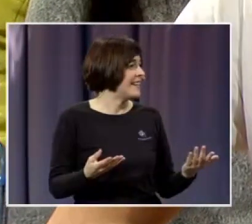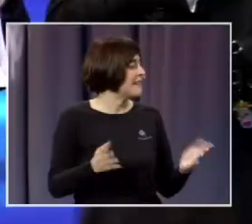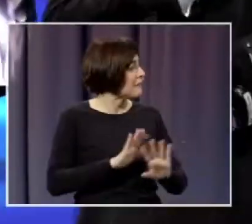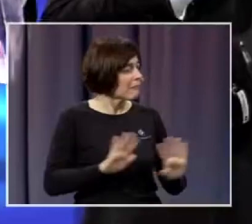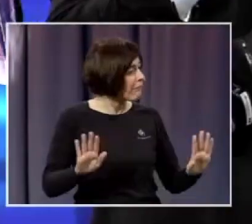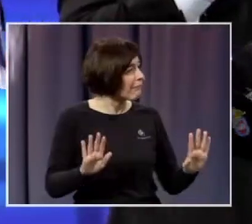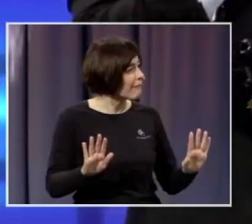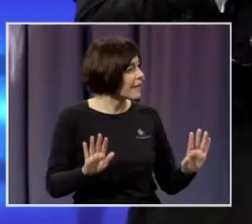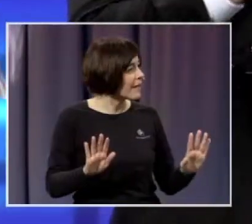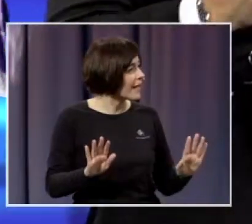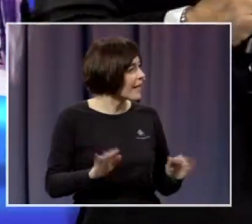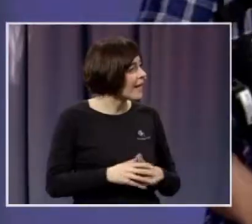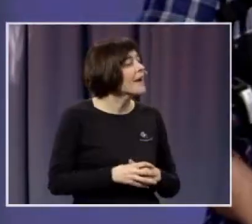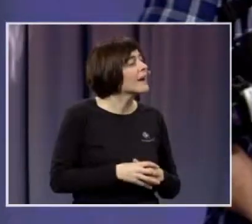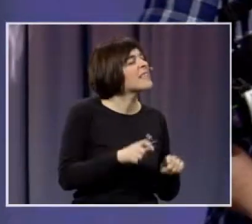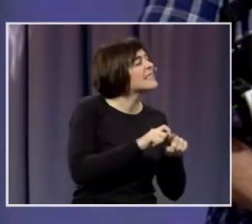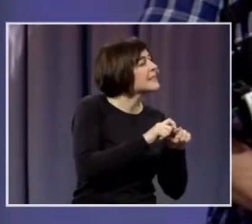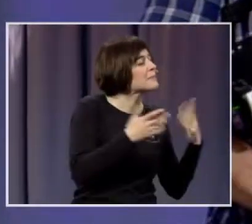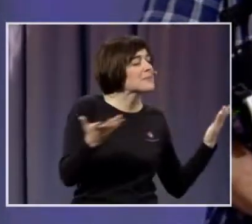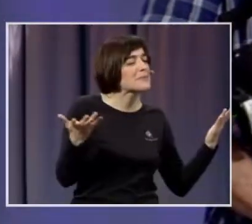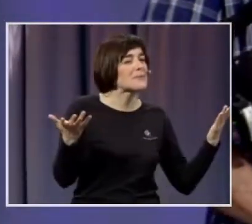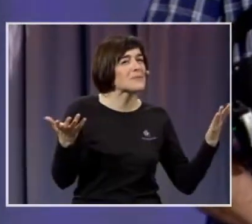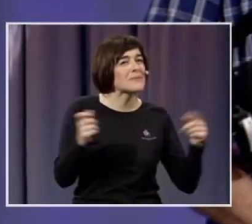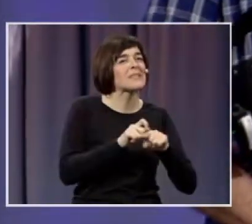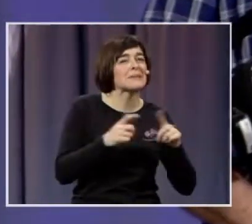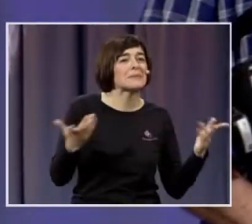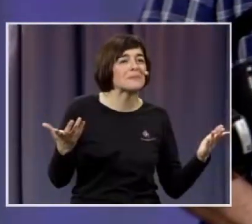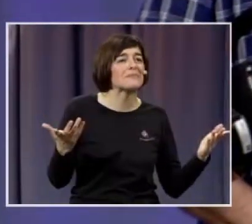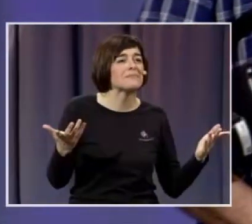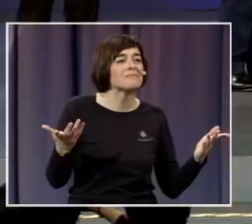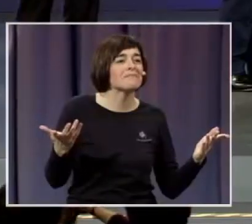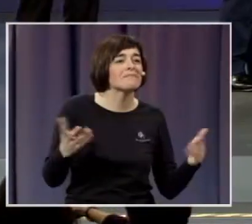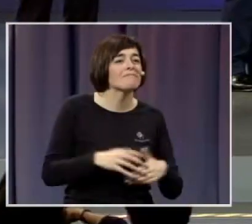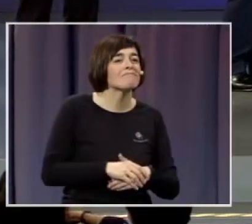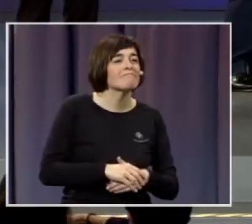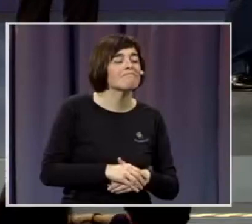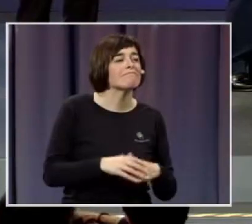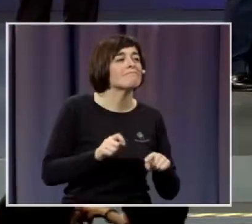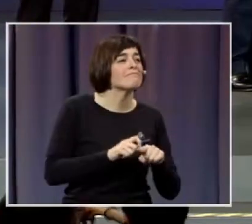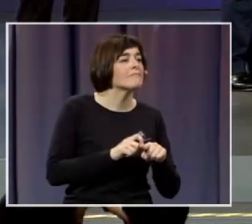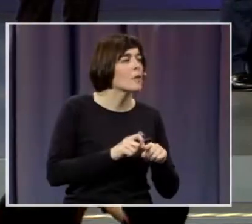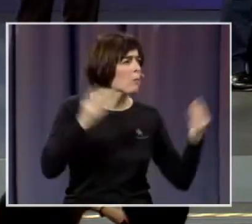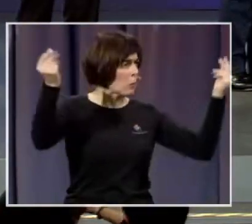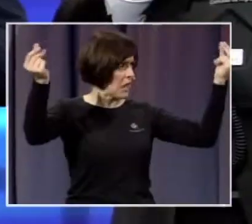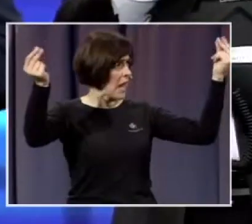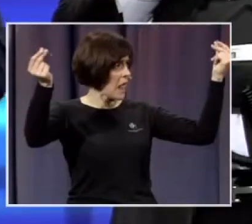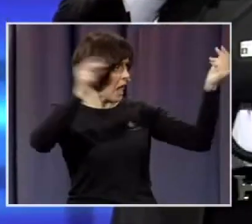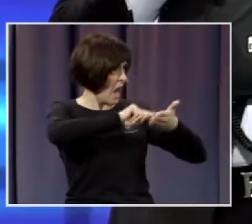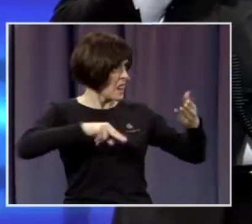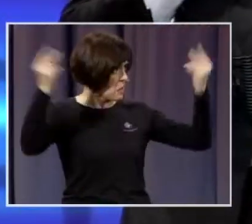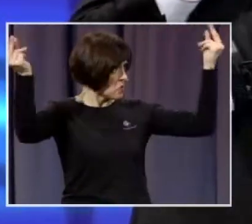qué difícil que decir qué estilo musical qué estilo musical puede ser ésta posee una moneda